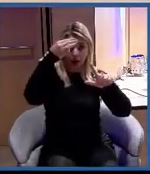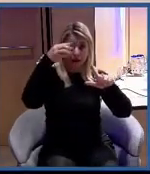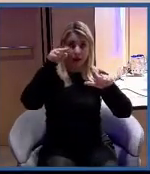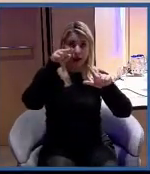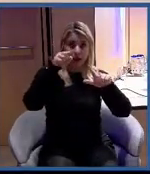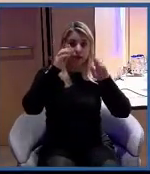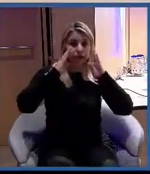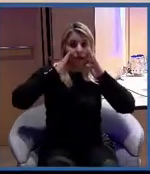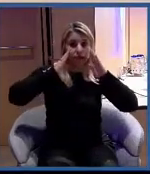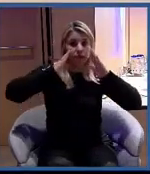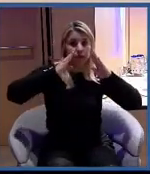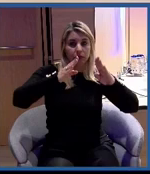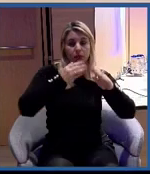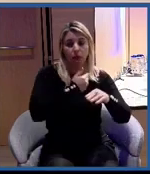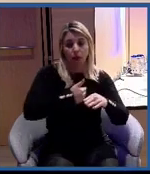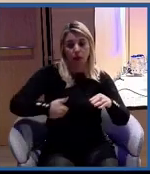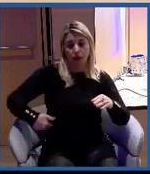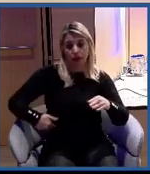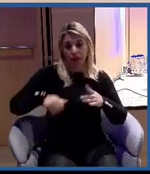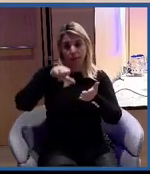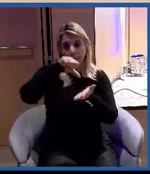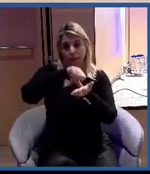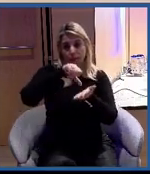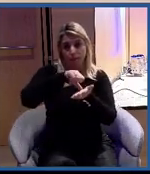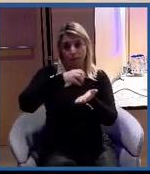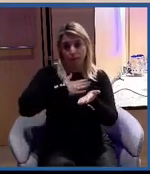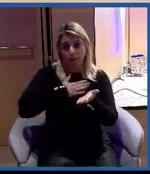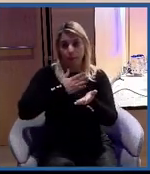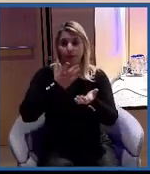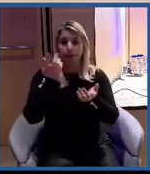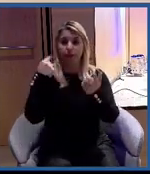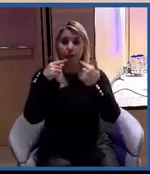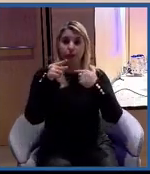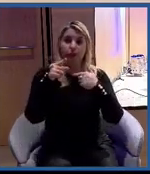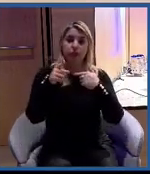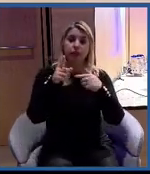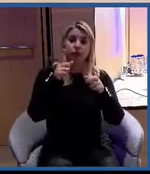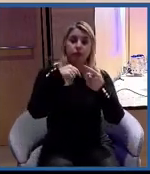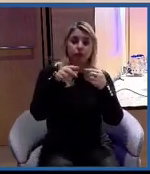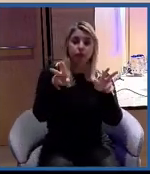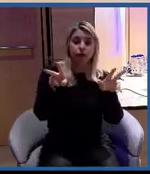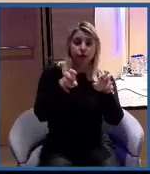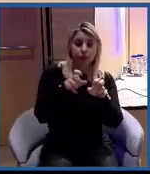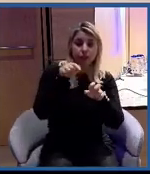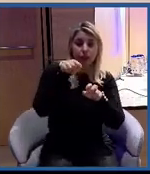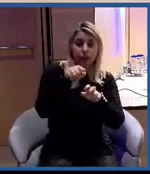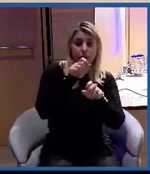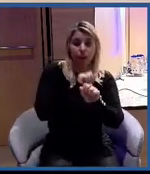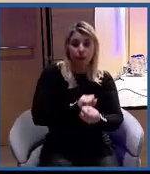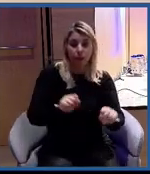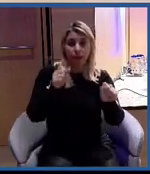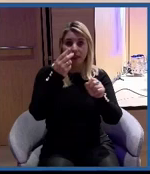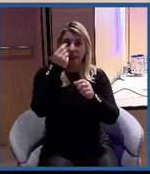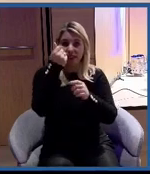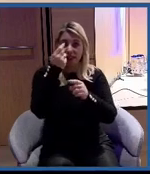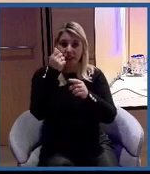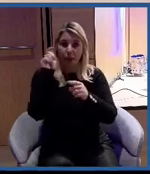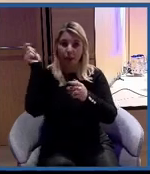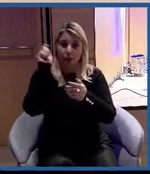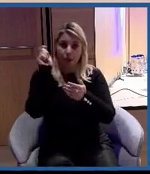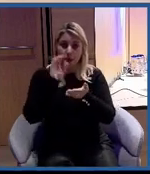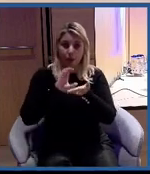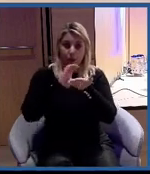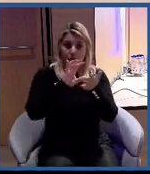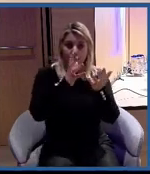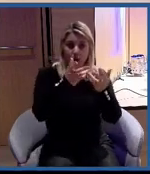focalizado en los gobiernos locales lo que nosotros hacemos Es fiscalizar el uso de los fondos públicos somos un sitio